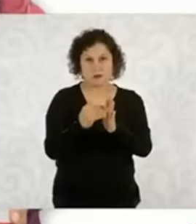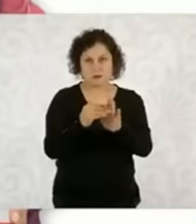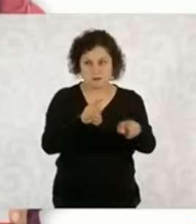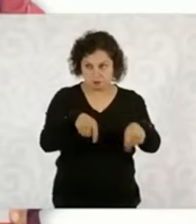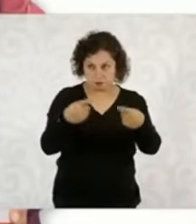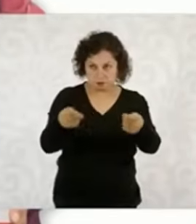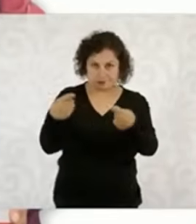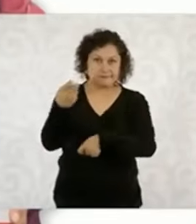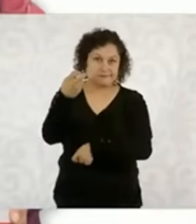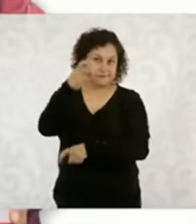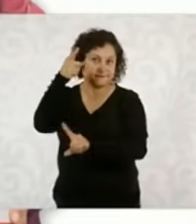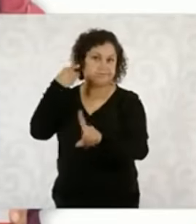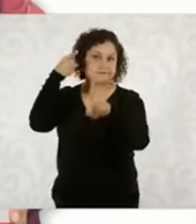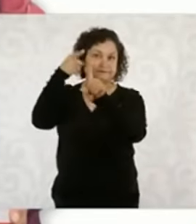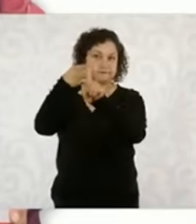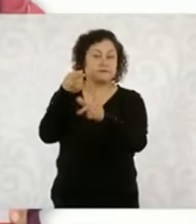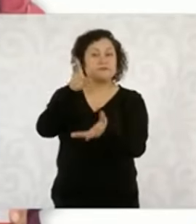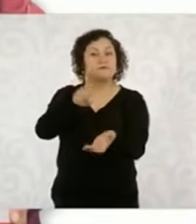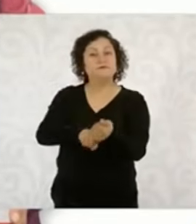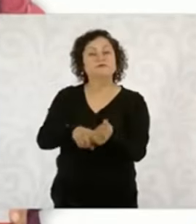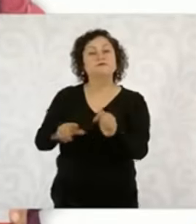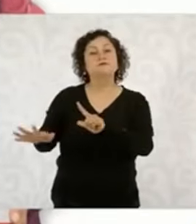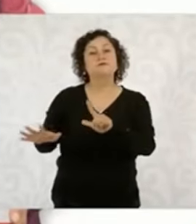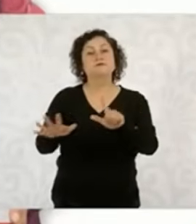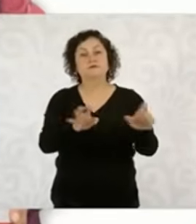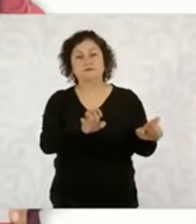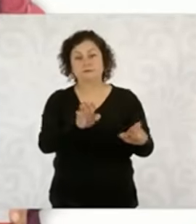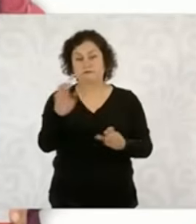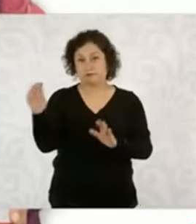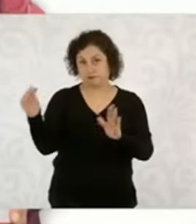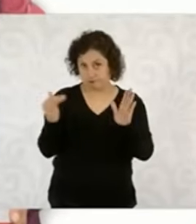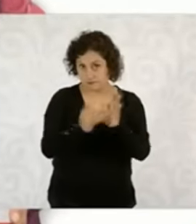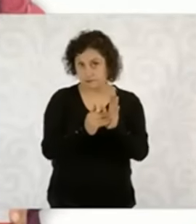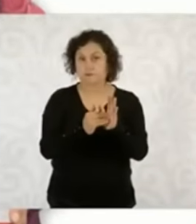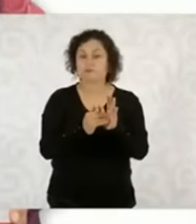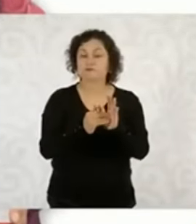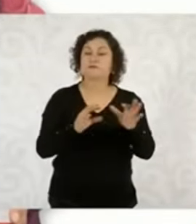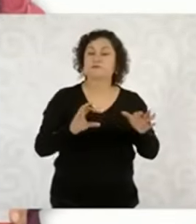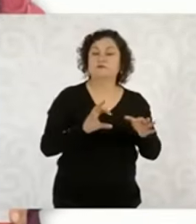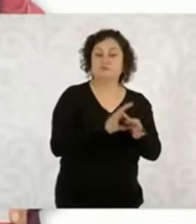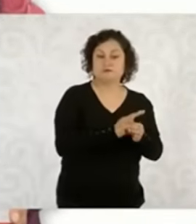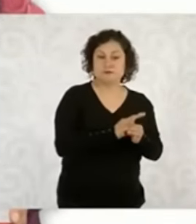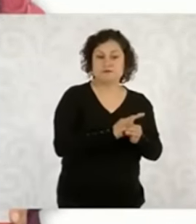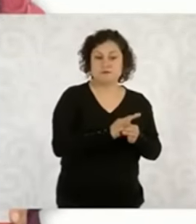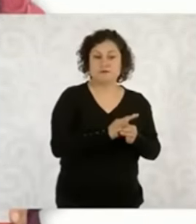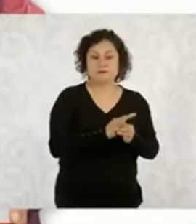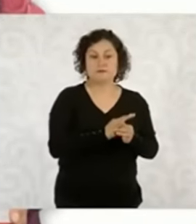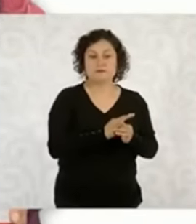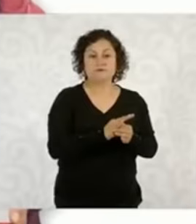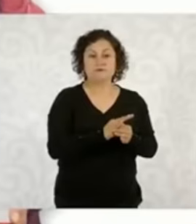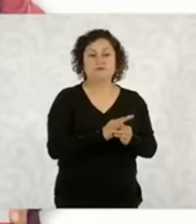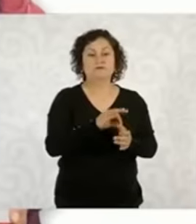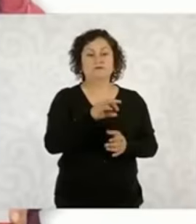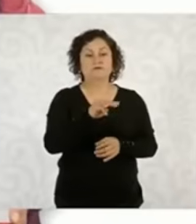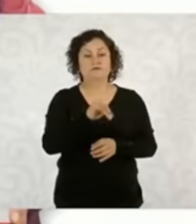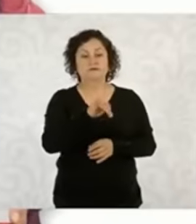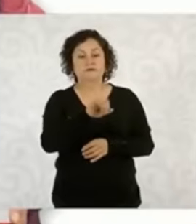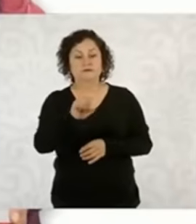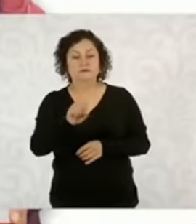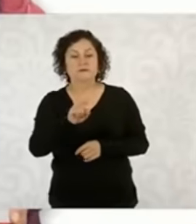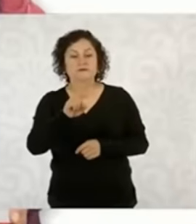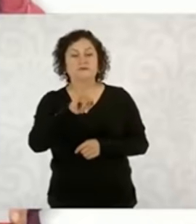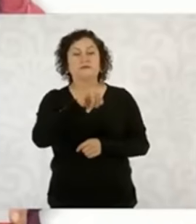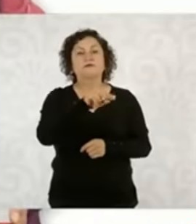las cuales 700,000 le corresponden directamente al INSUS y las otras 300,000 le corresponden